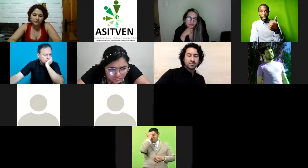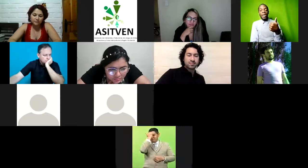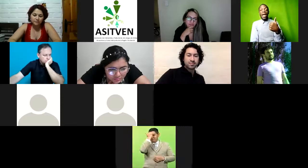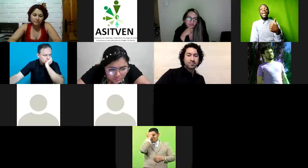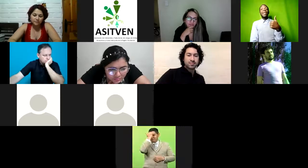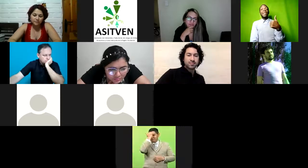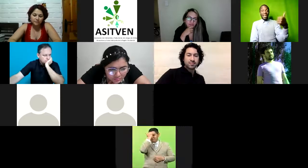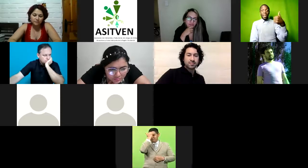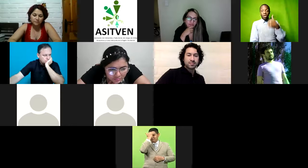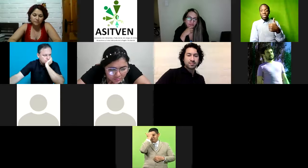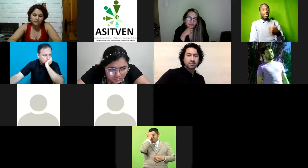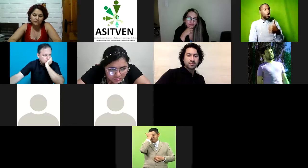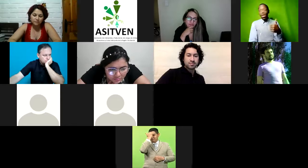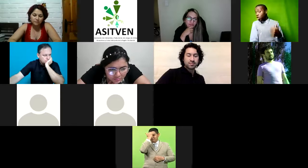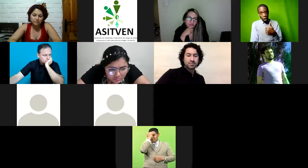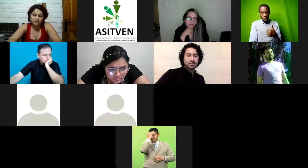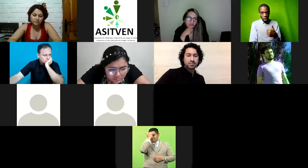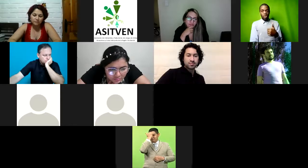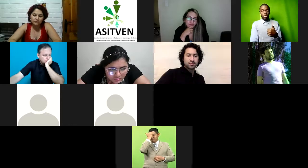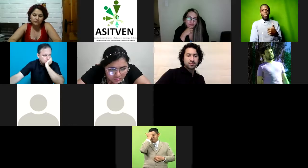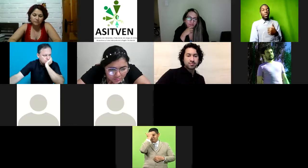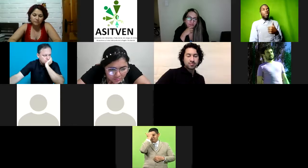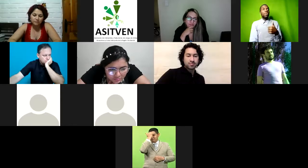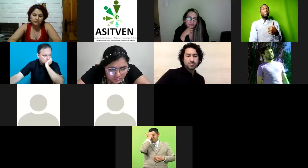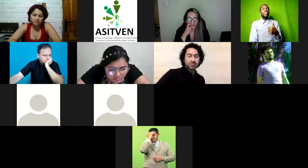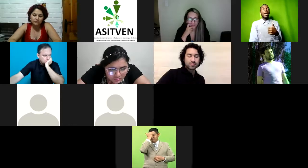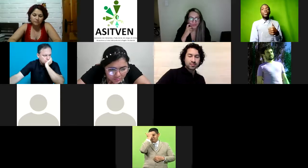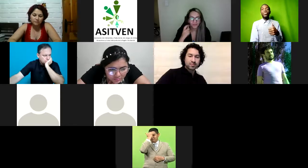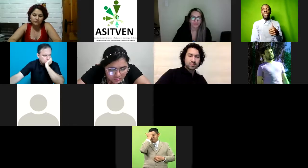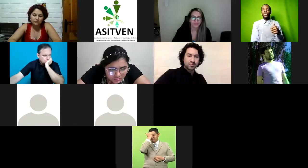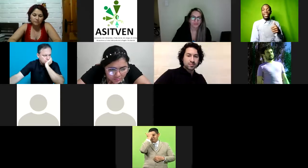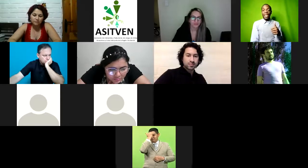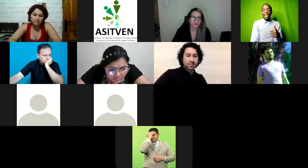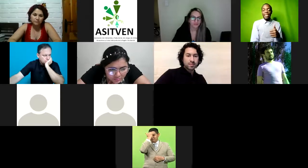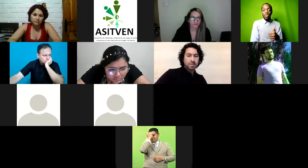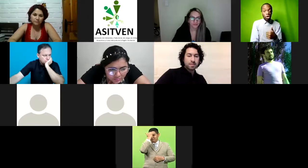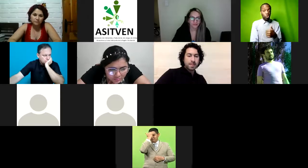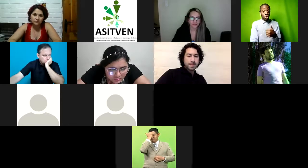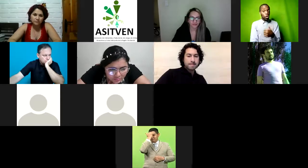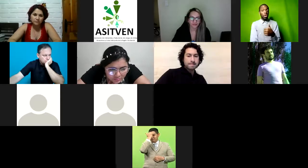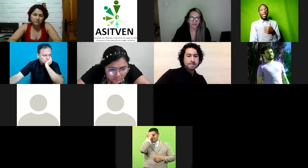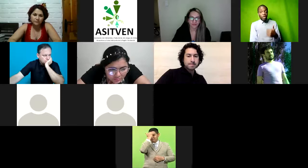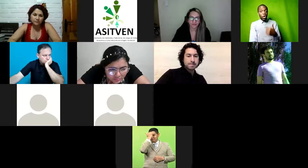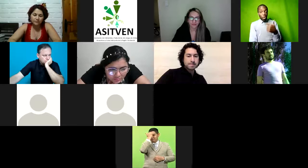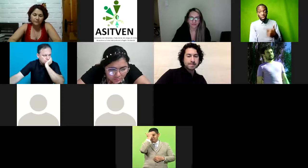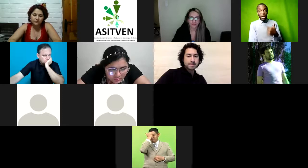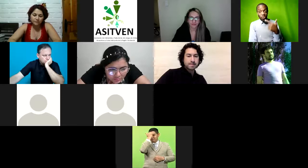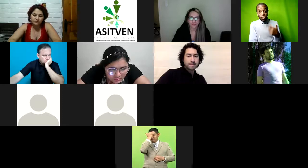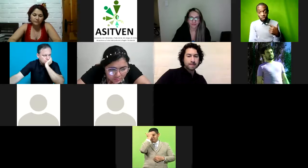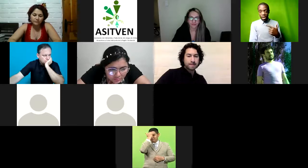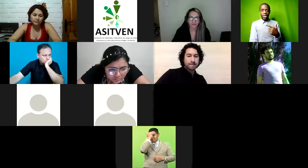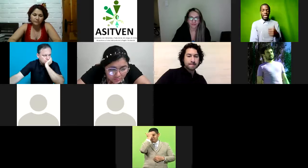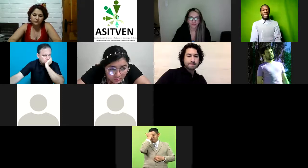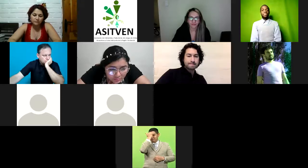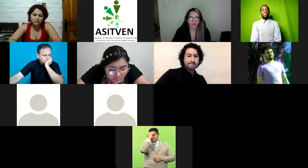¿sí? O sea, la pantomima no como, digamos, un hecho de teatralización, no, sino como una